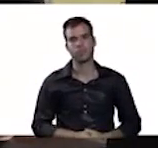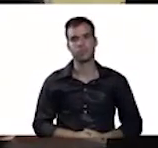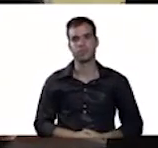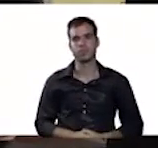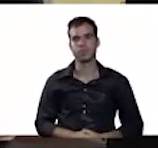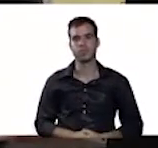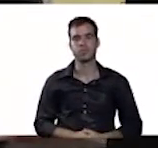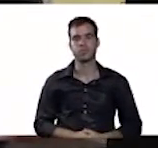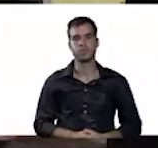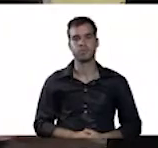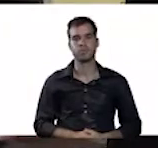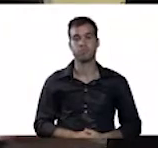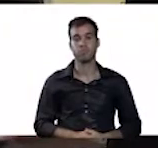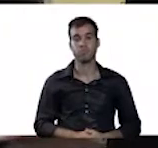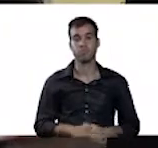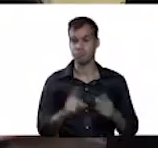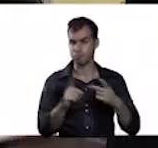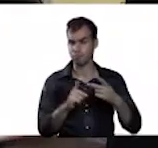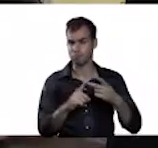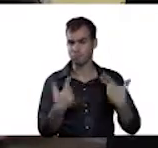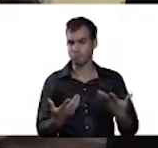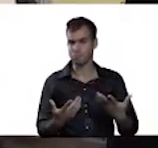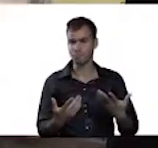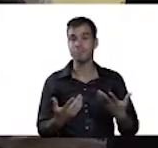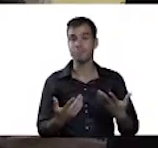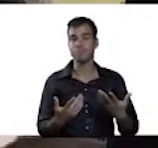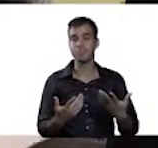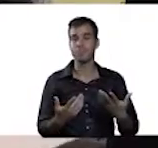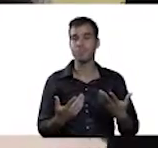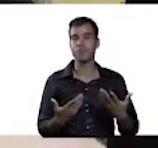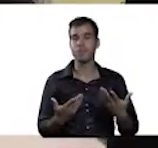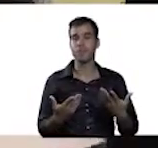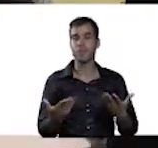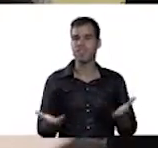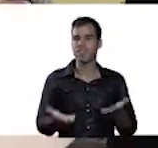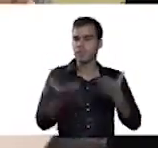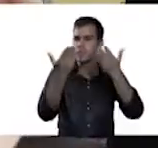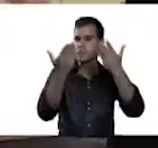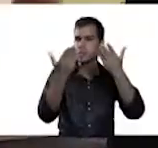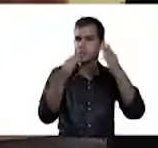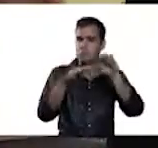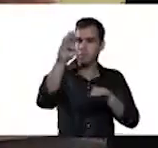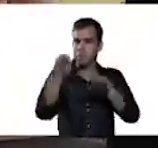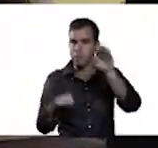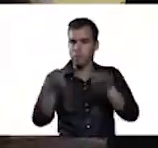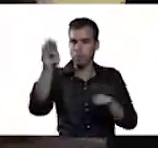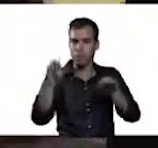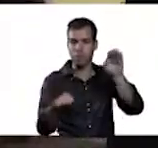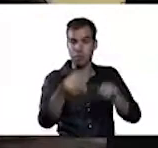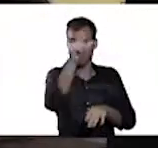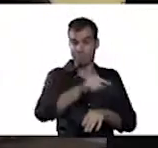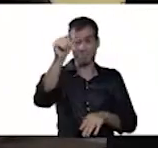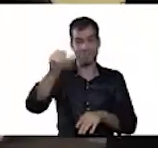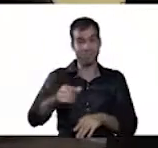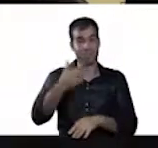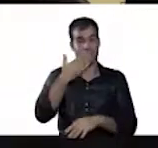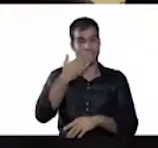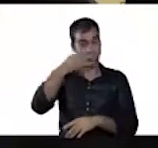El segundo contenido a trabajar es el desarrollo desigual de los pueblos aborígenes americanos.